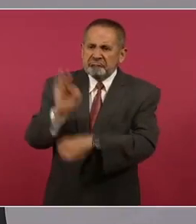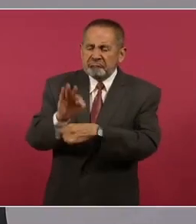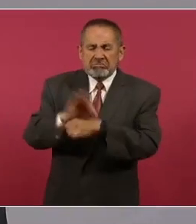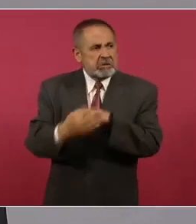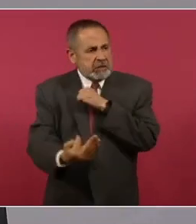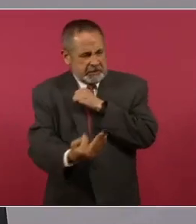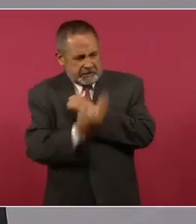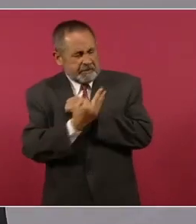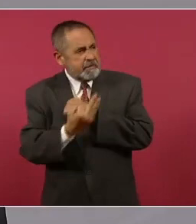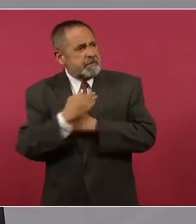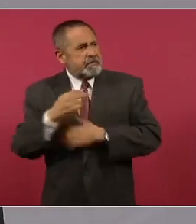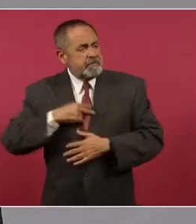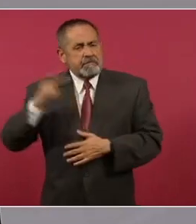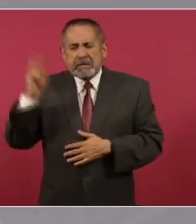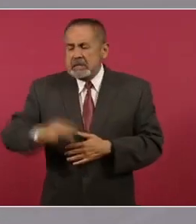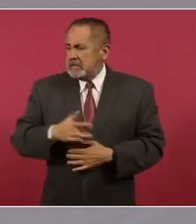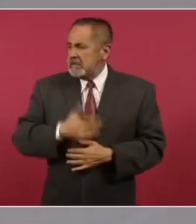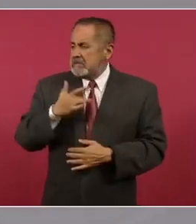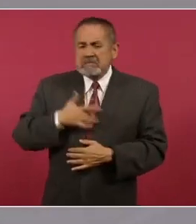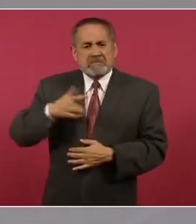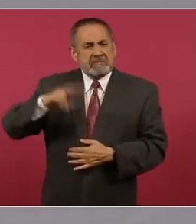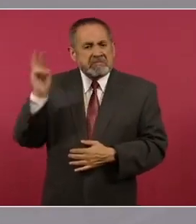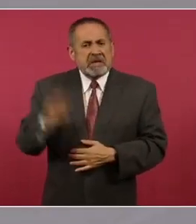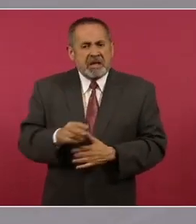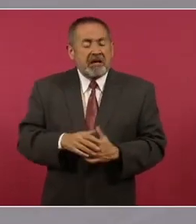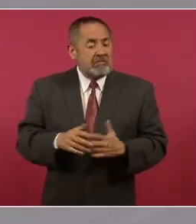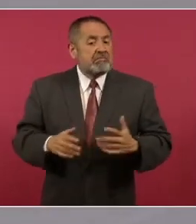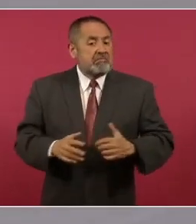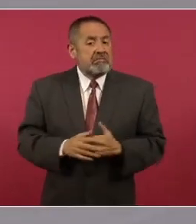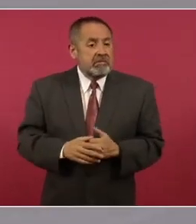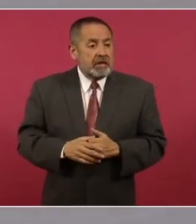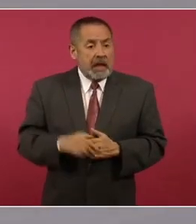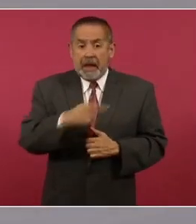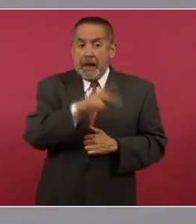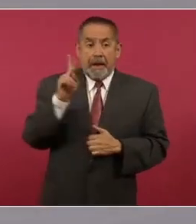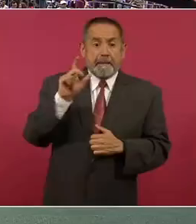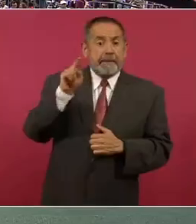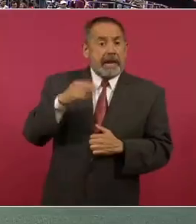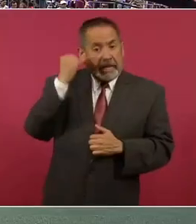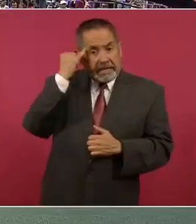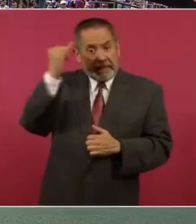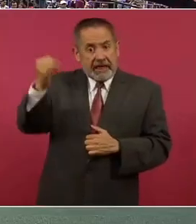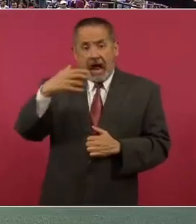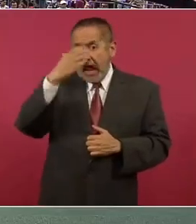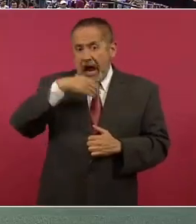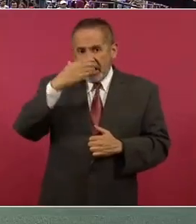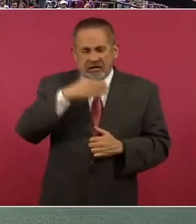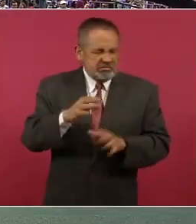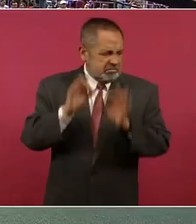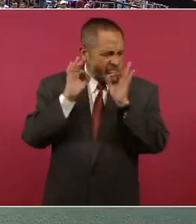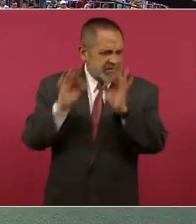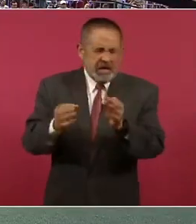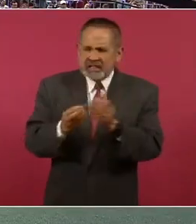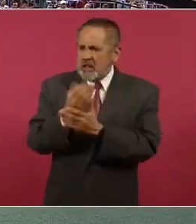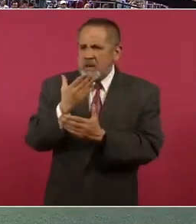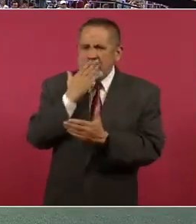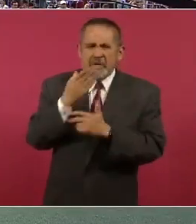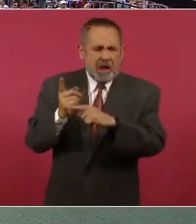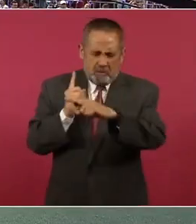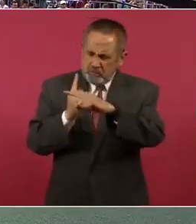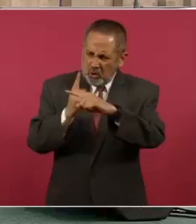intereses. La primera parte de la estrategia cardenista había resultado